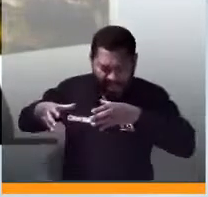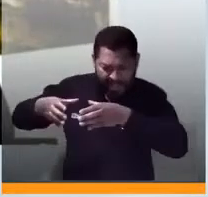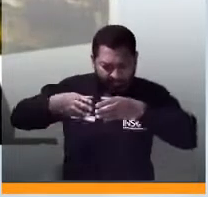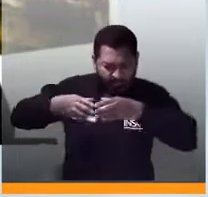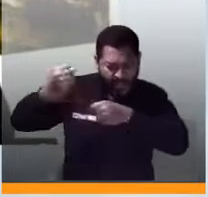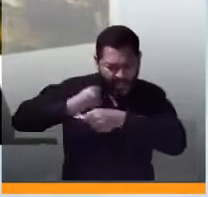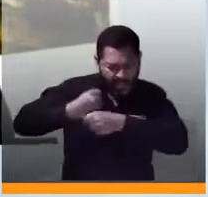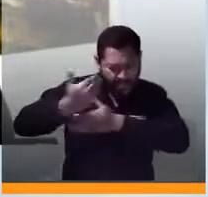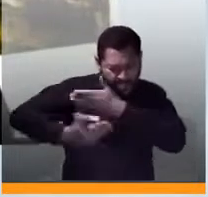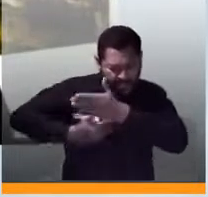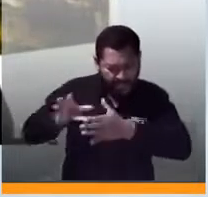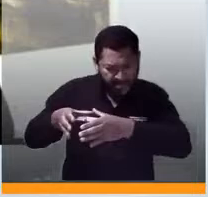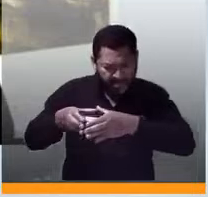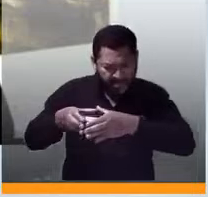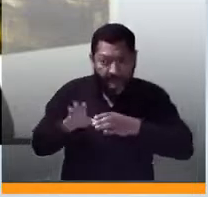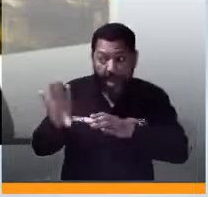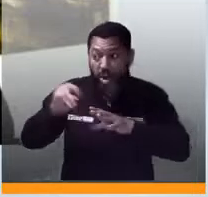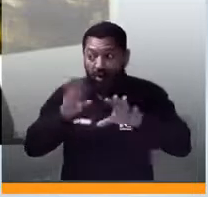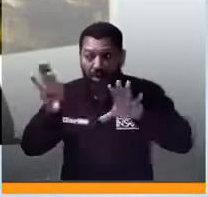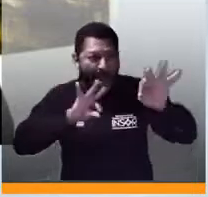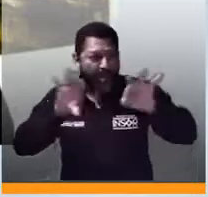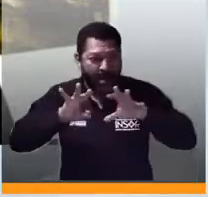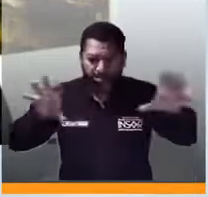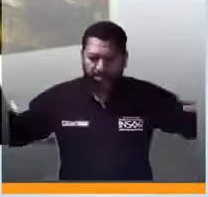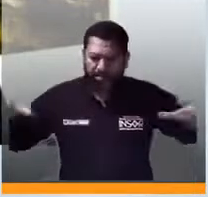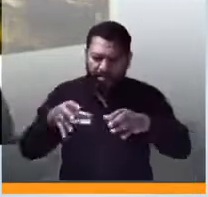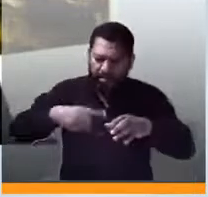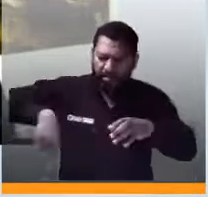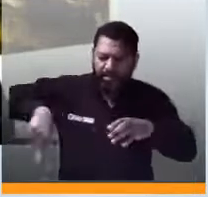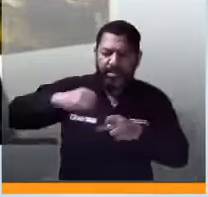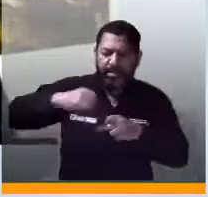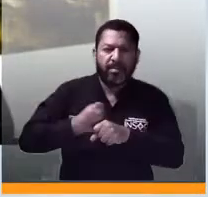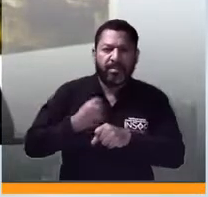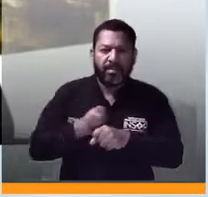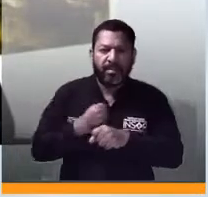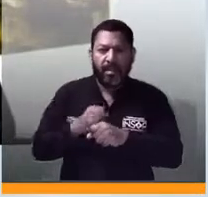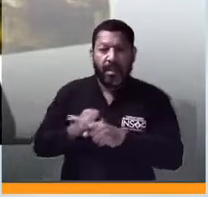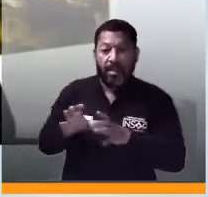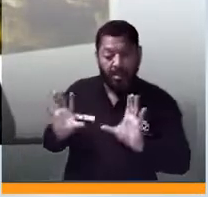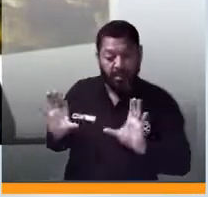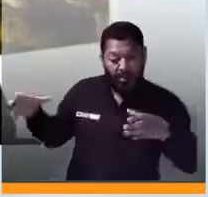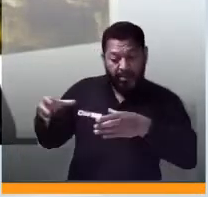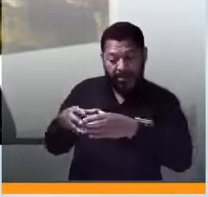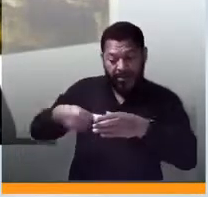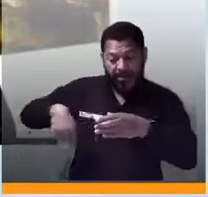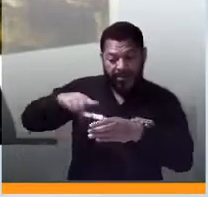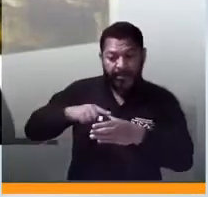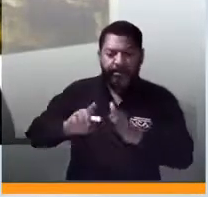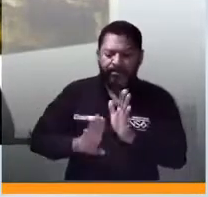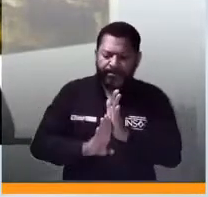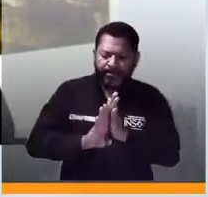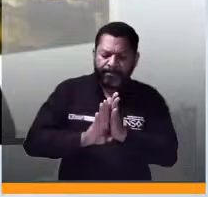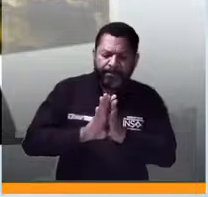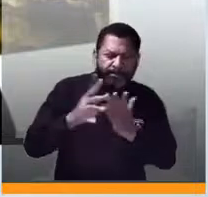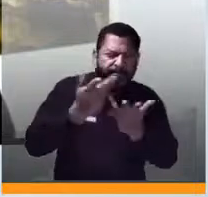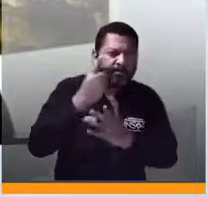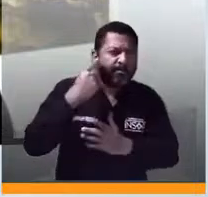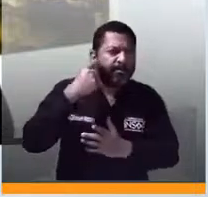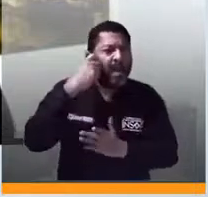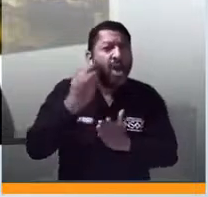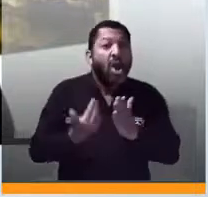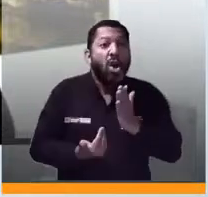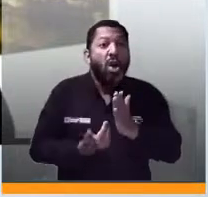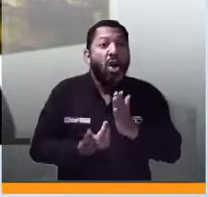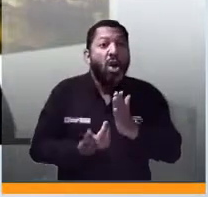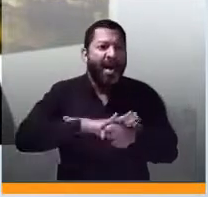es un trabajo que nos involucra a todos, que permite que todos seamos parte del desarrollo y los desafíos de una nueva